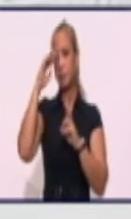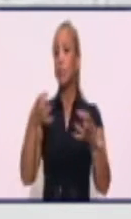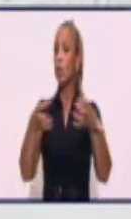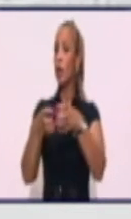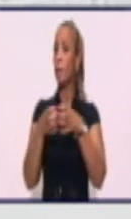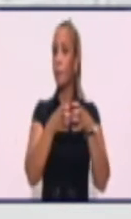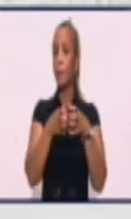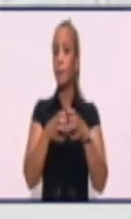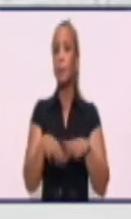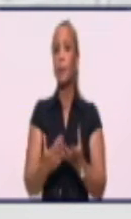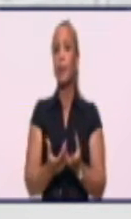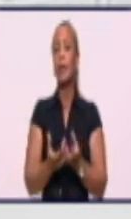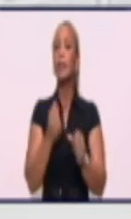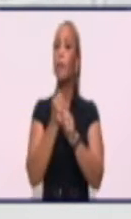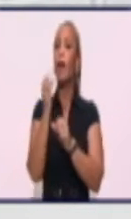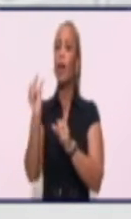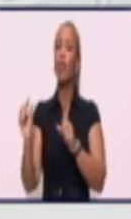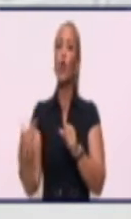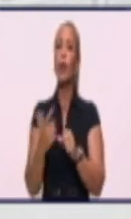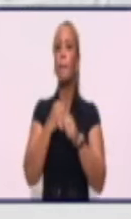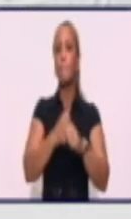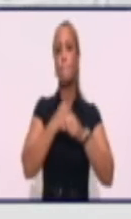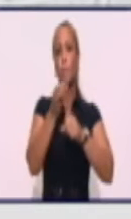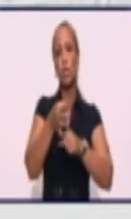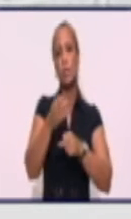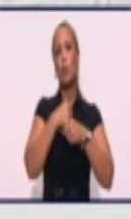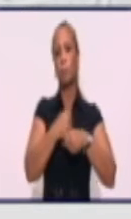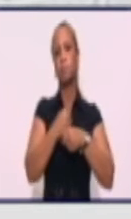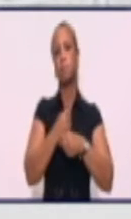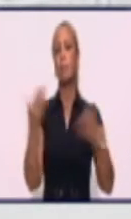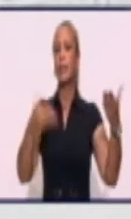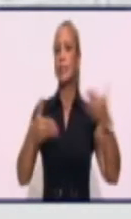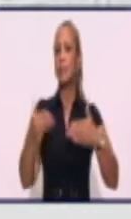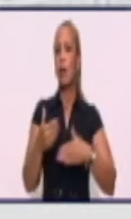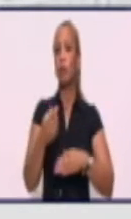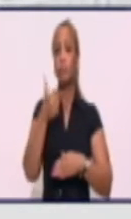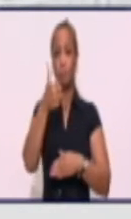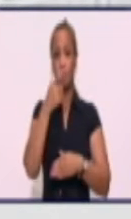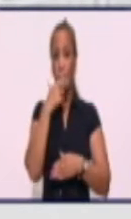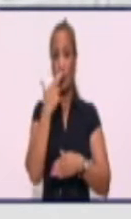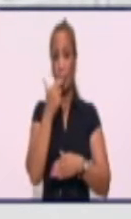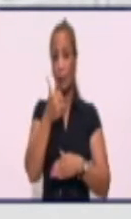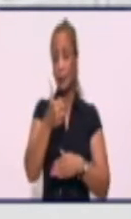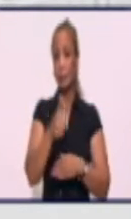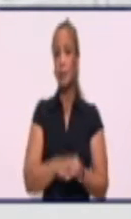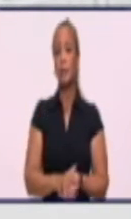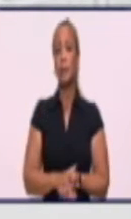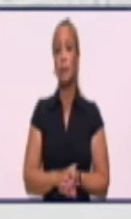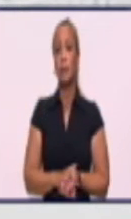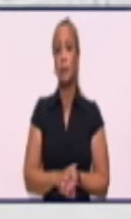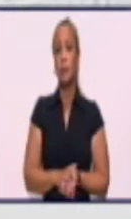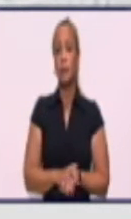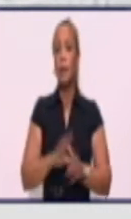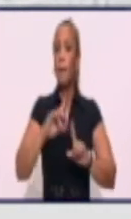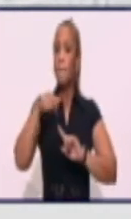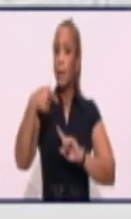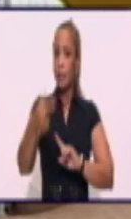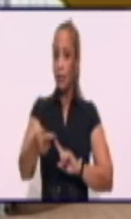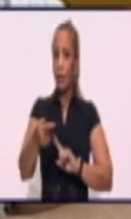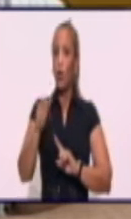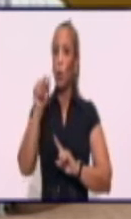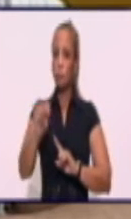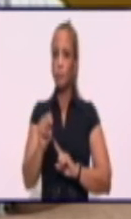del municipio de Pilón participaron desde bien temprano en el acto por el 26 de julio en ese territorio. Exactamente. Mañana vamos a estar desarrollando el del municipio